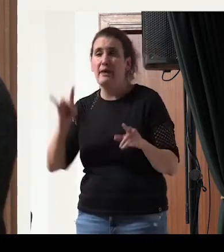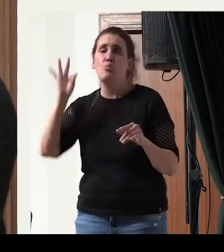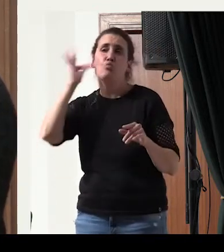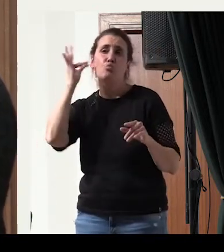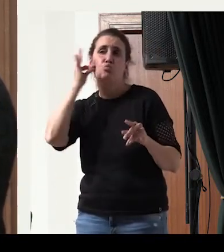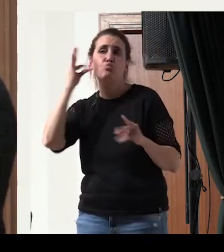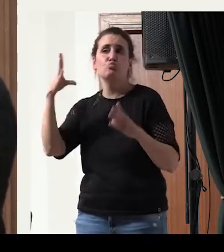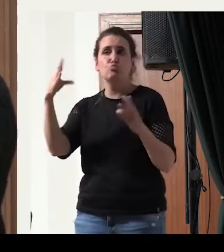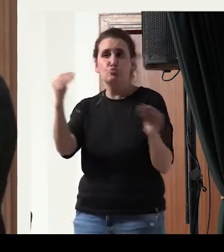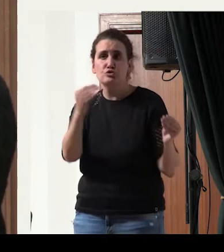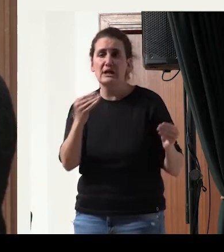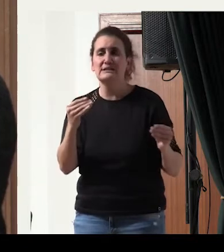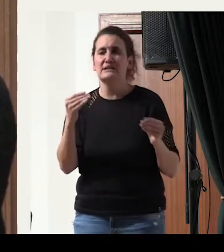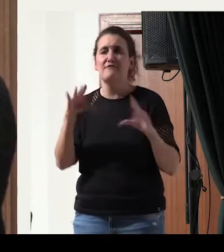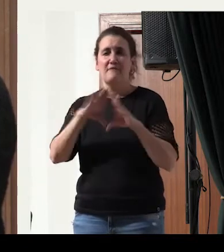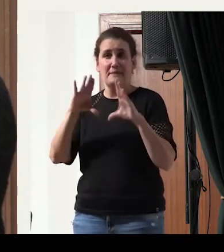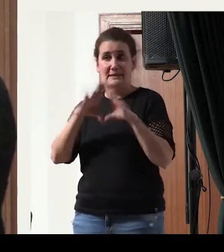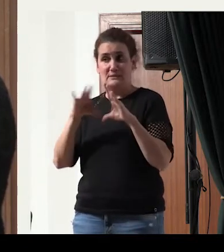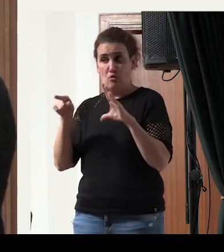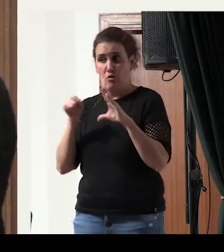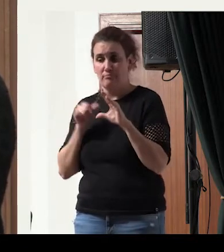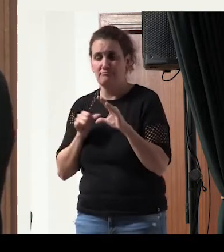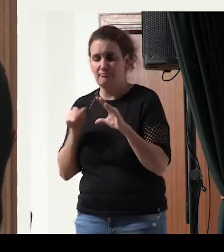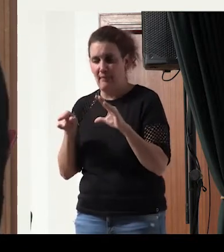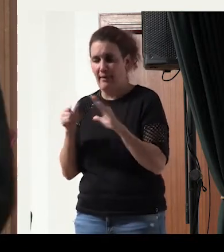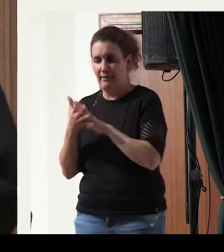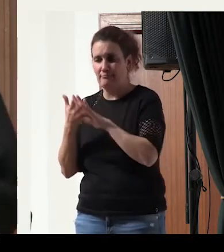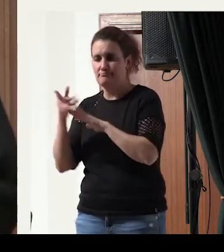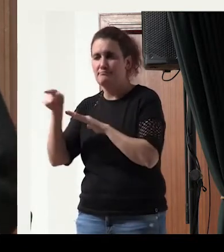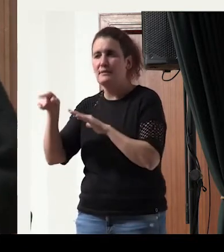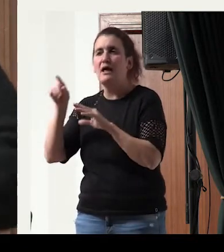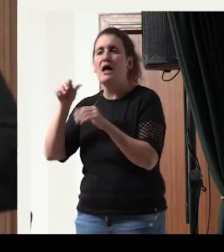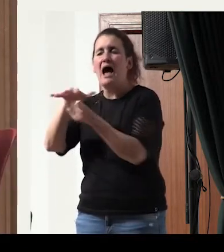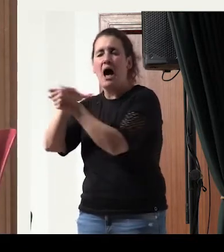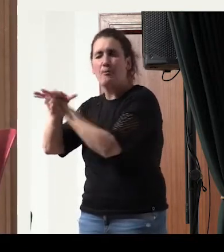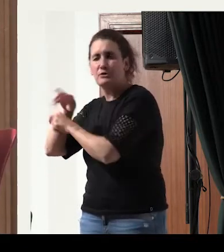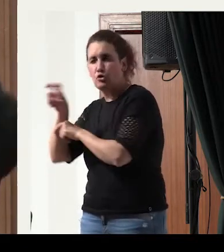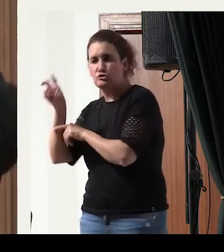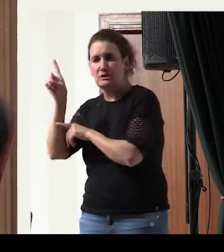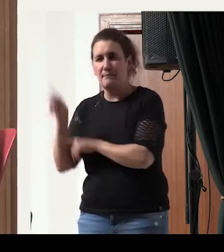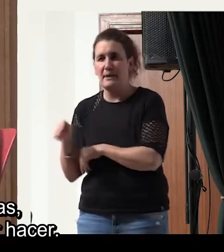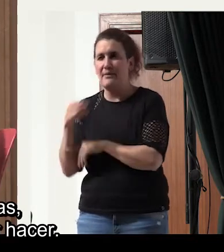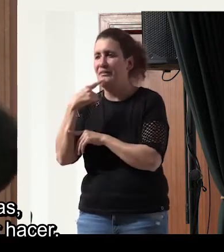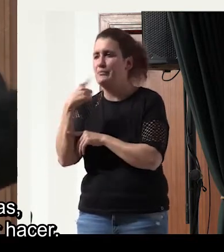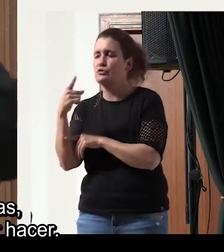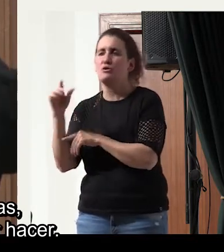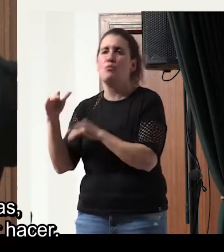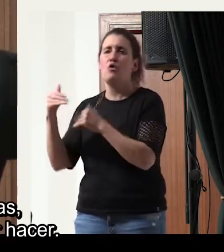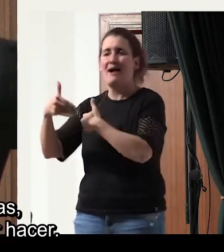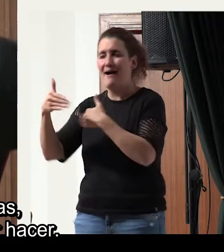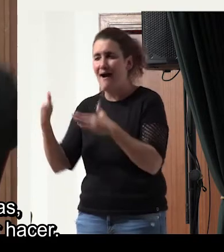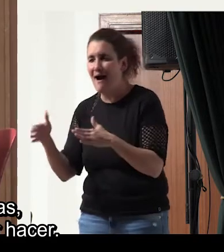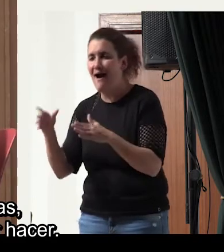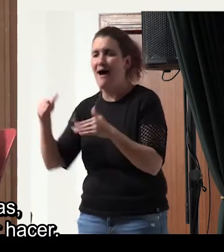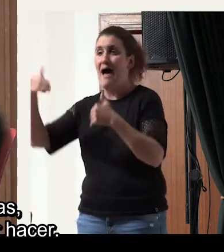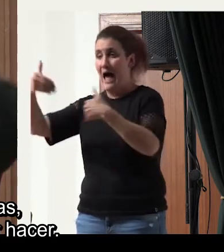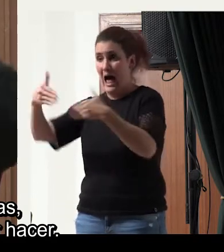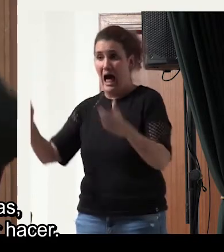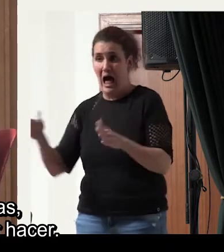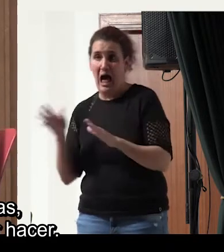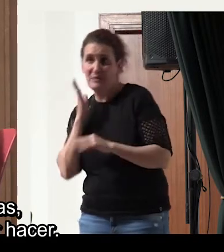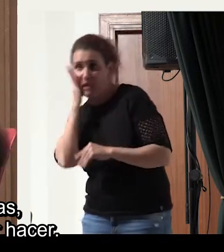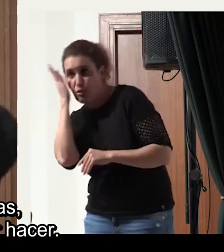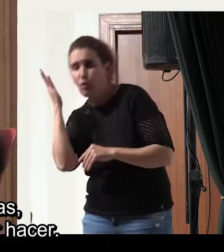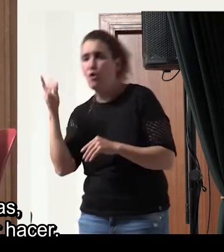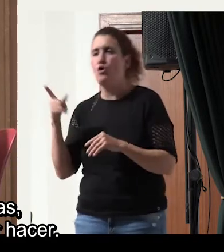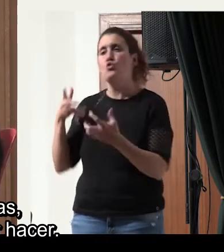el feminismo y desde otros ámbitos, digamos que es como la caja, la habitación donde se han puesto las luchas